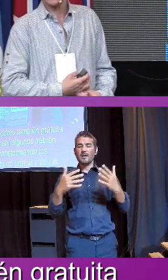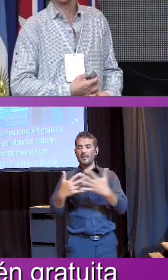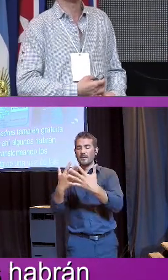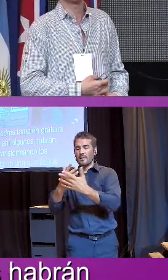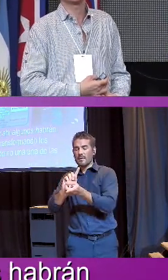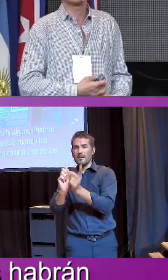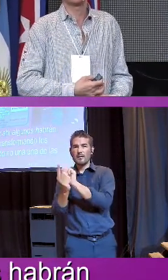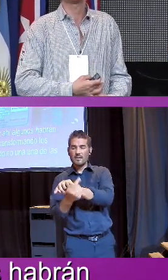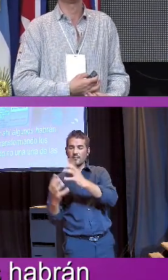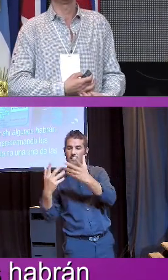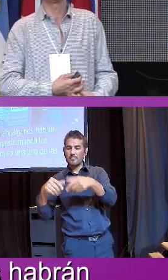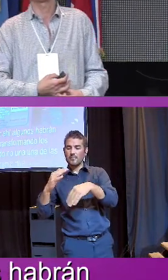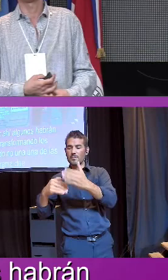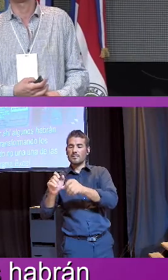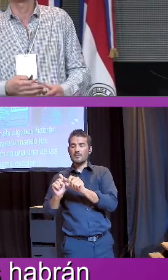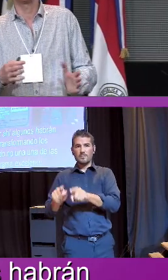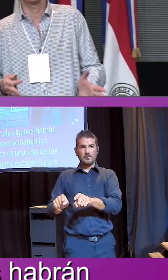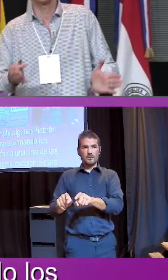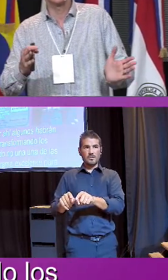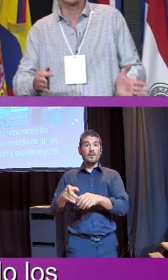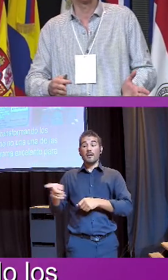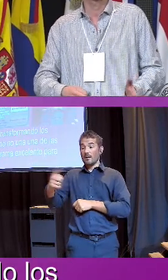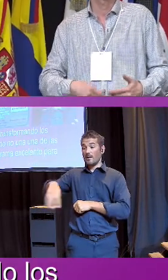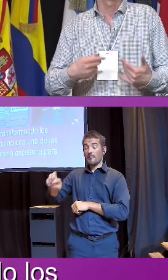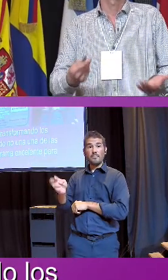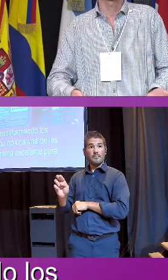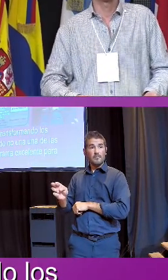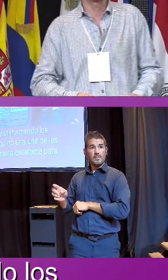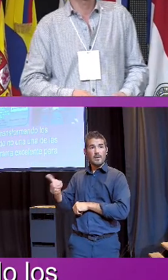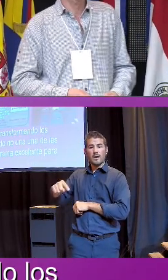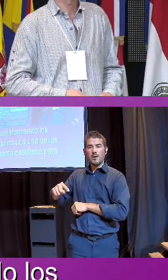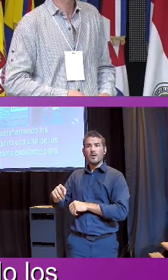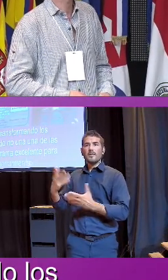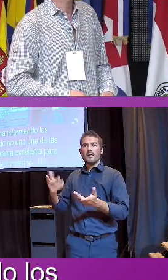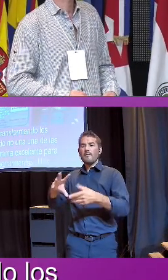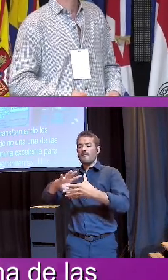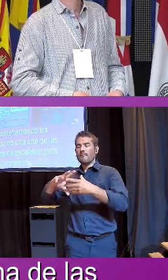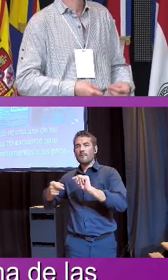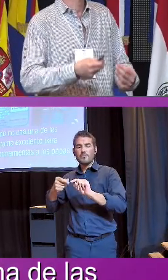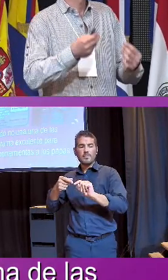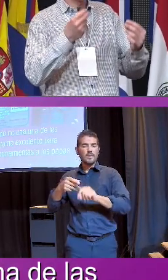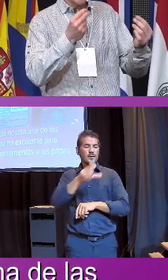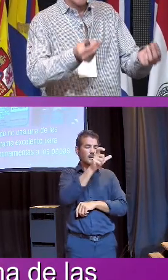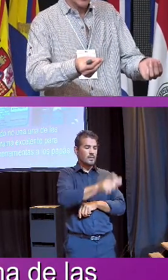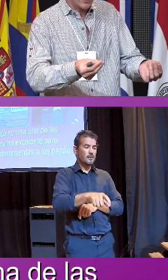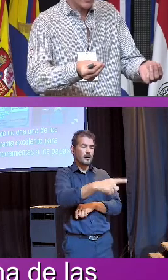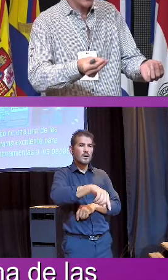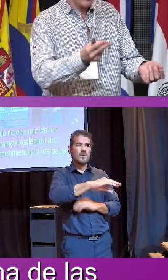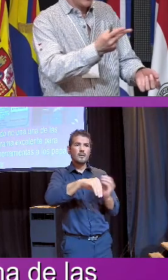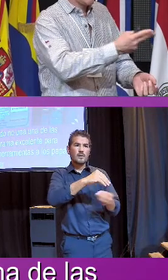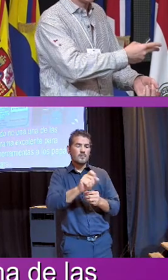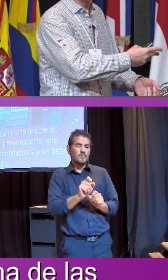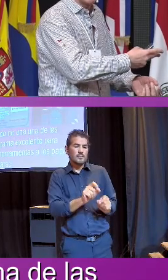que es escocesa, es un programa excelente para padres intensivo de 2 días que da herramientas a los papás para ayudar a sus chicos a